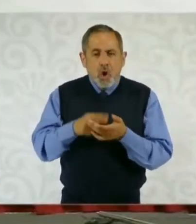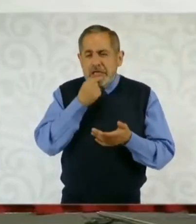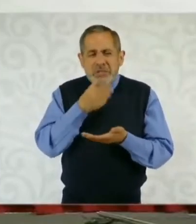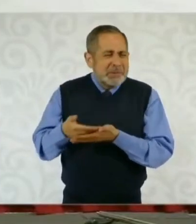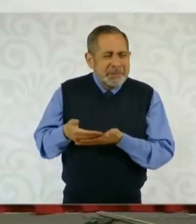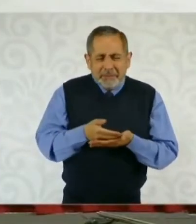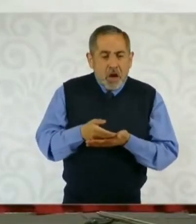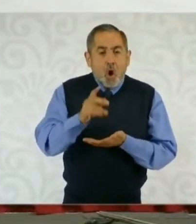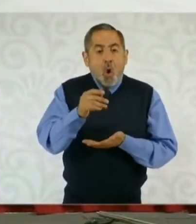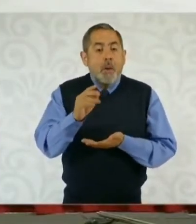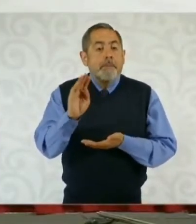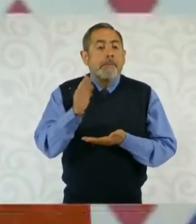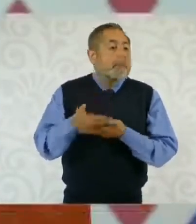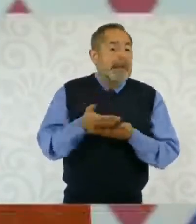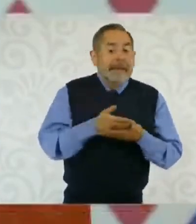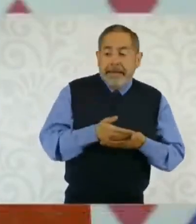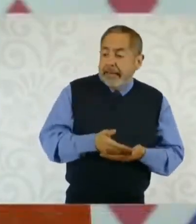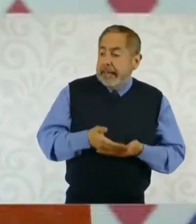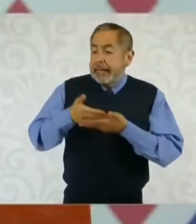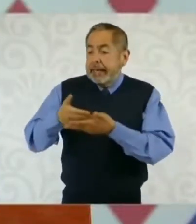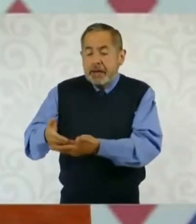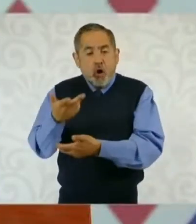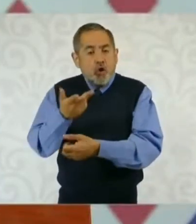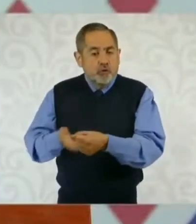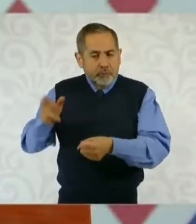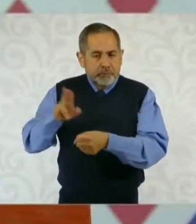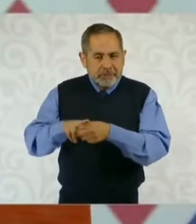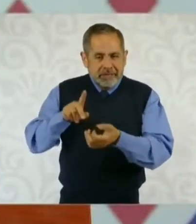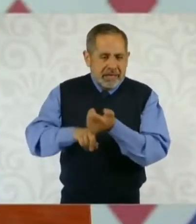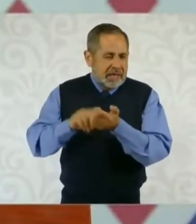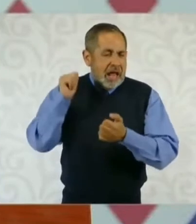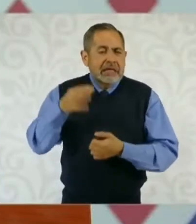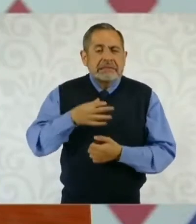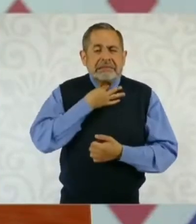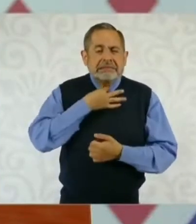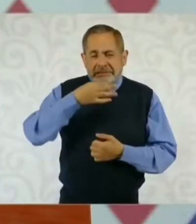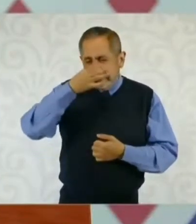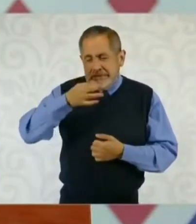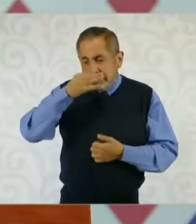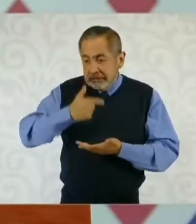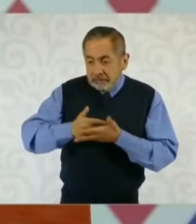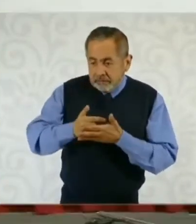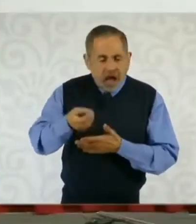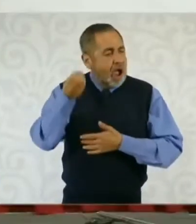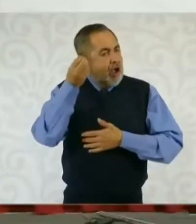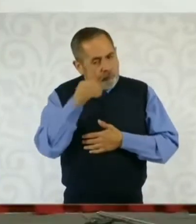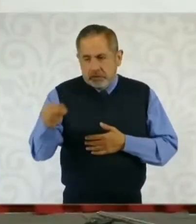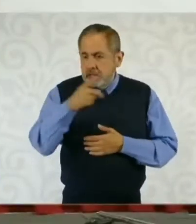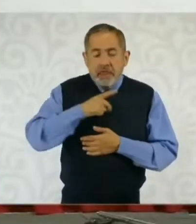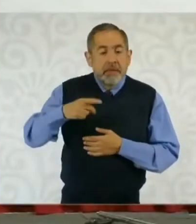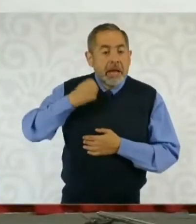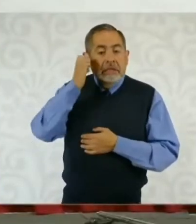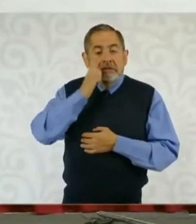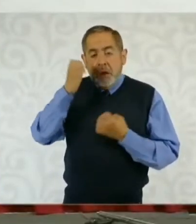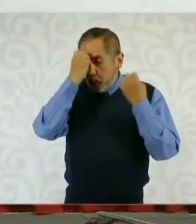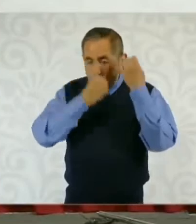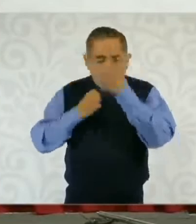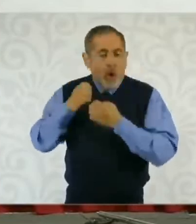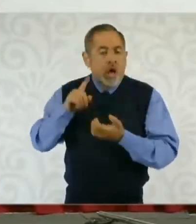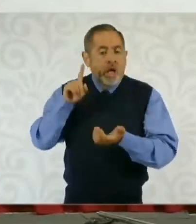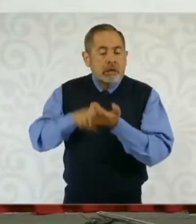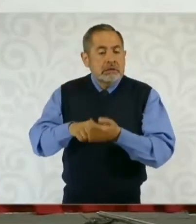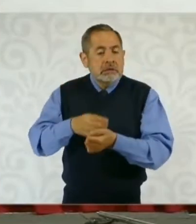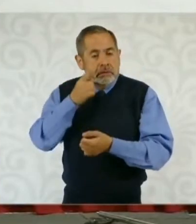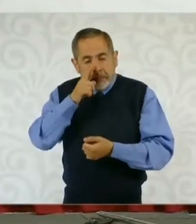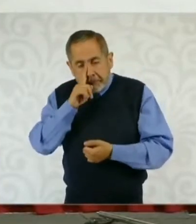todo niño que se hospitaliza por una enfermedad respiratoria aguda y finalmente personal de salud que